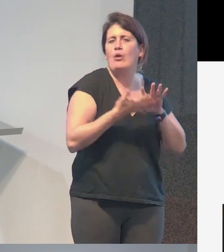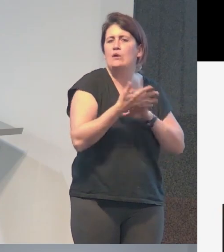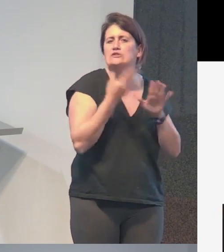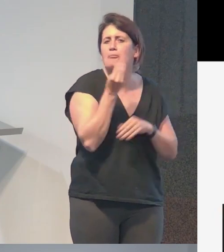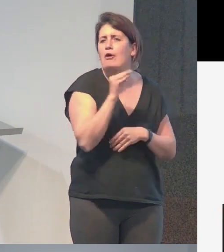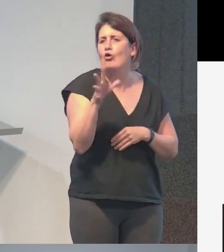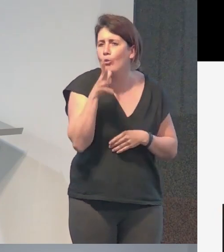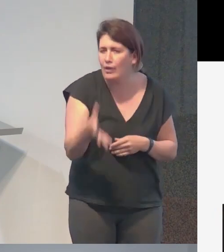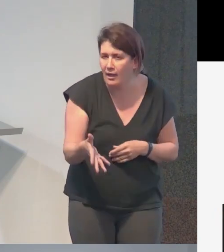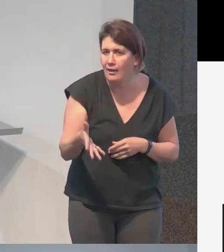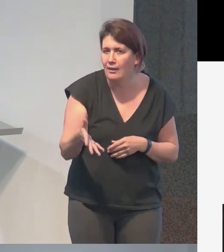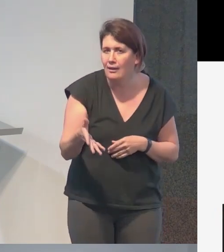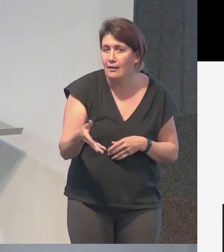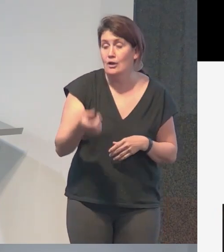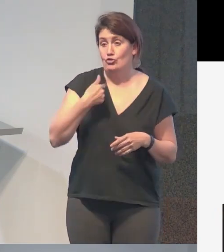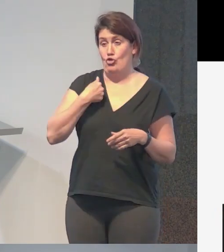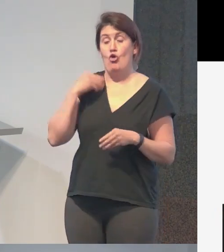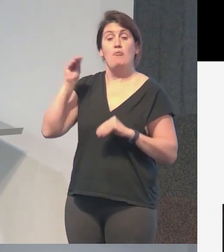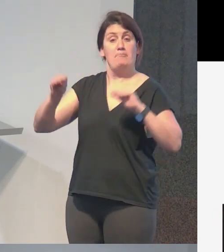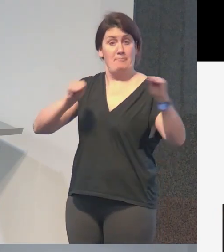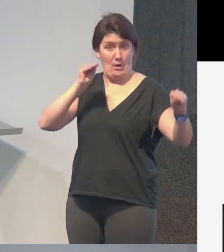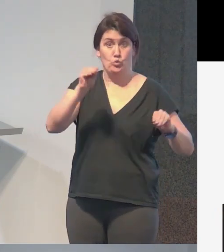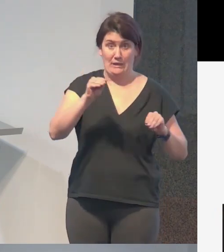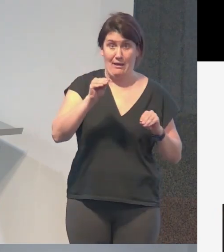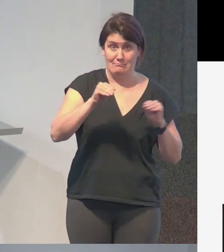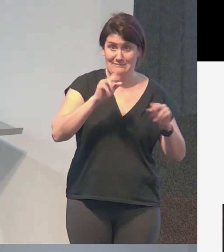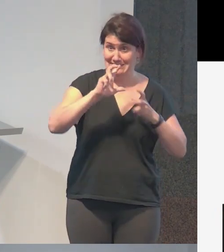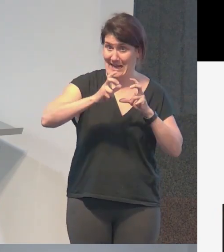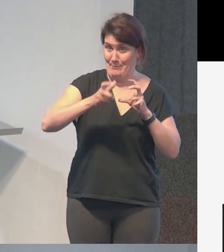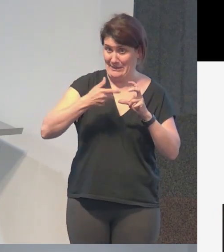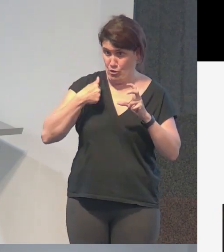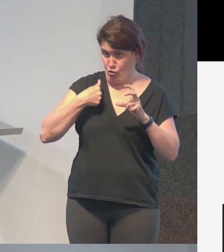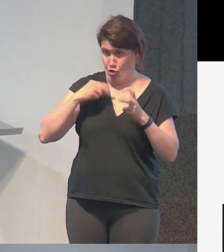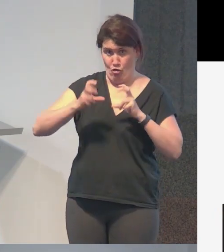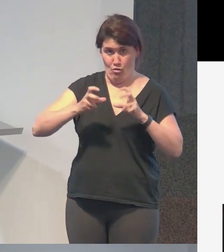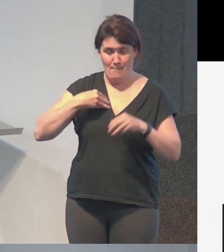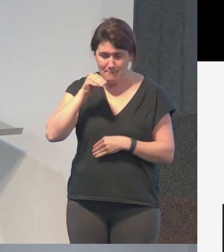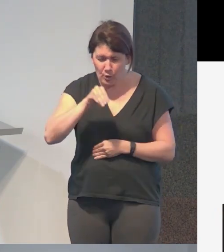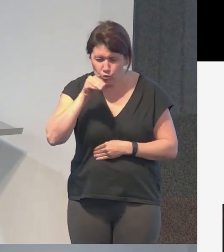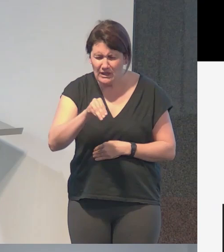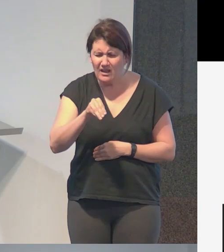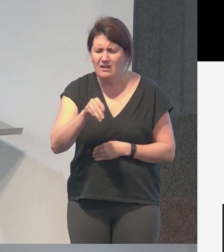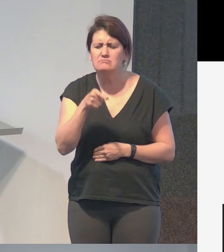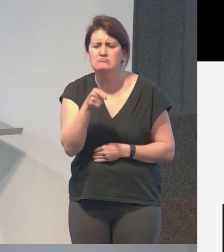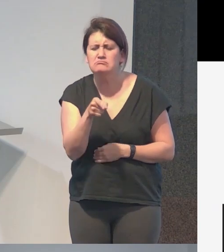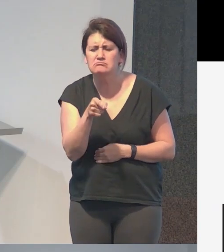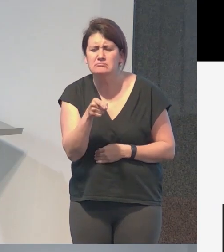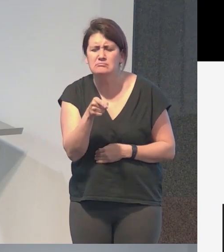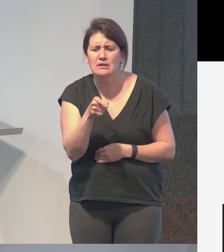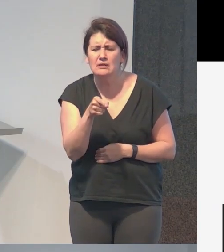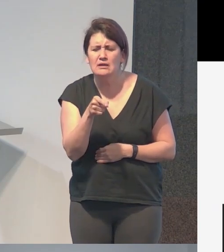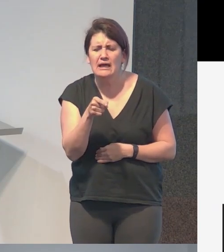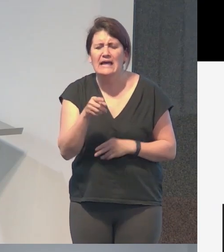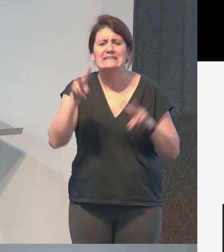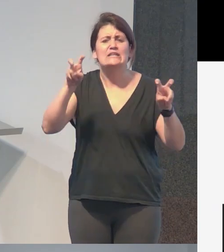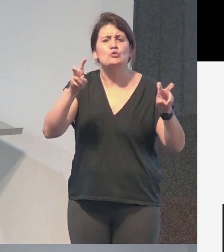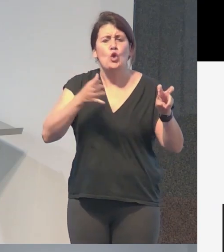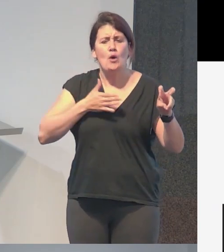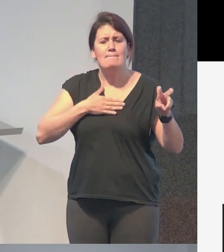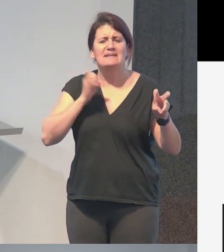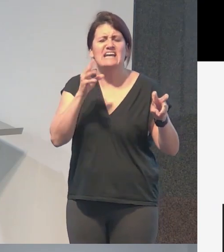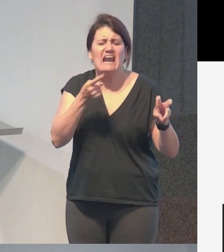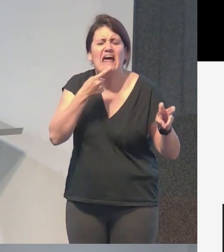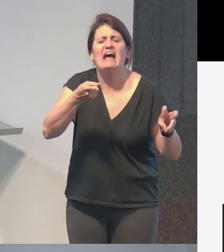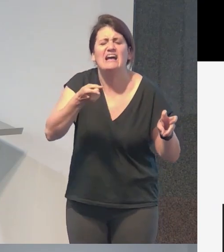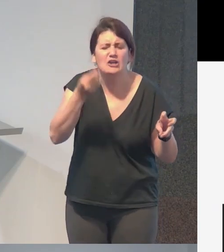Entonces, lo que hice fue preguntar a ChatGPT qué le pareció el título de mi charla, el título